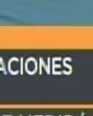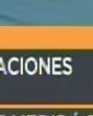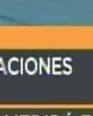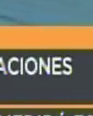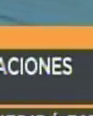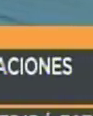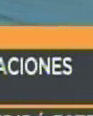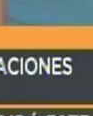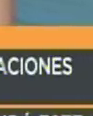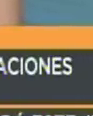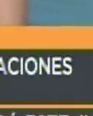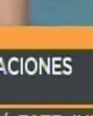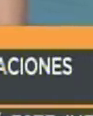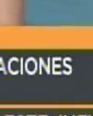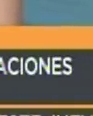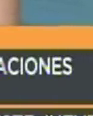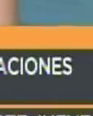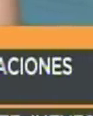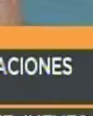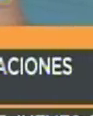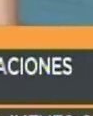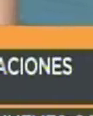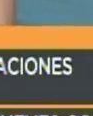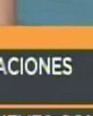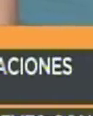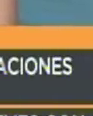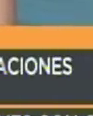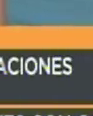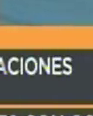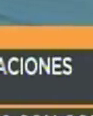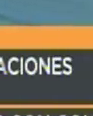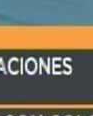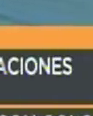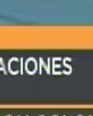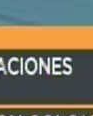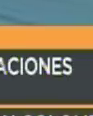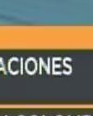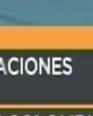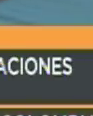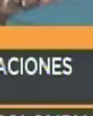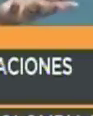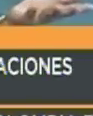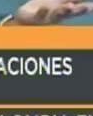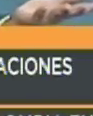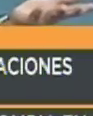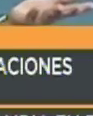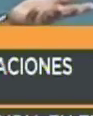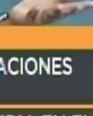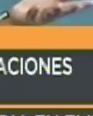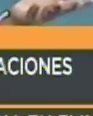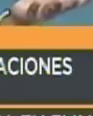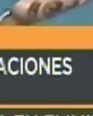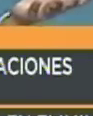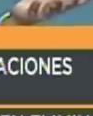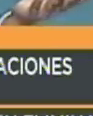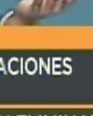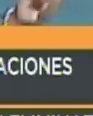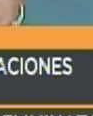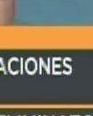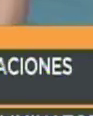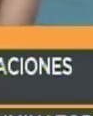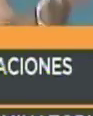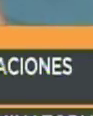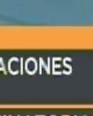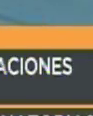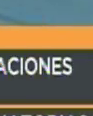El primero de ellos, la Comisión de la Verdad, y ya hemos empezado a trabajar. Y es un trabajo con la juventud, porque